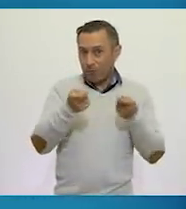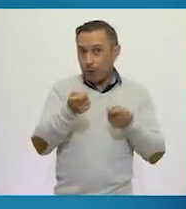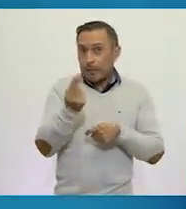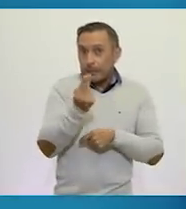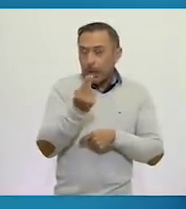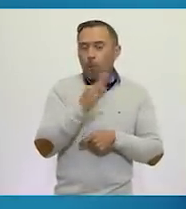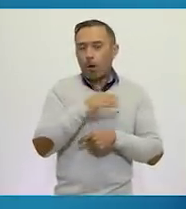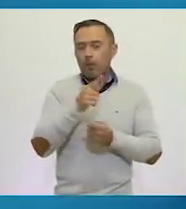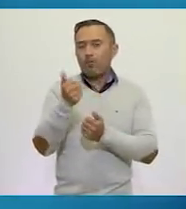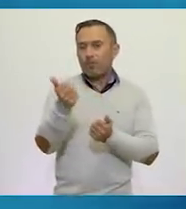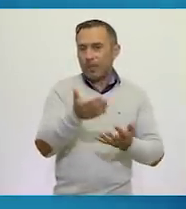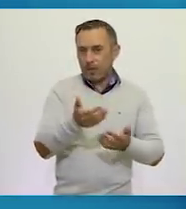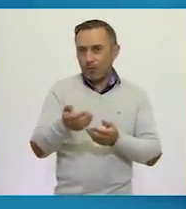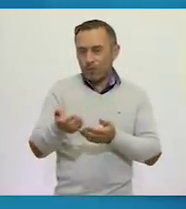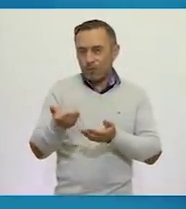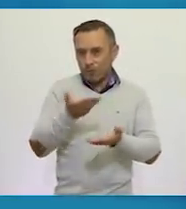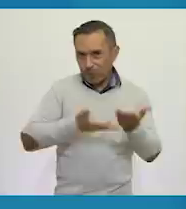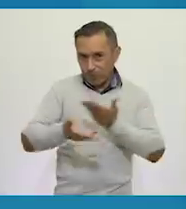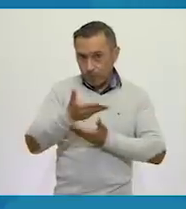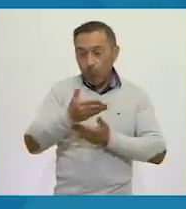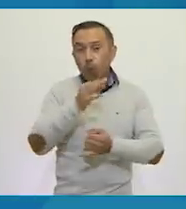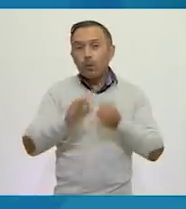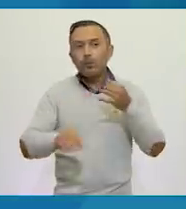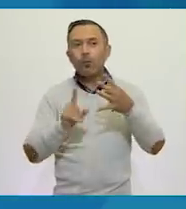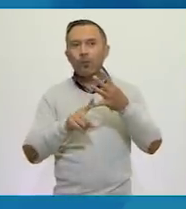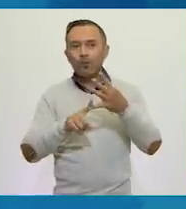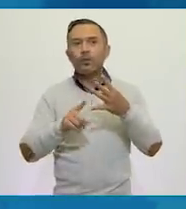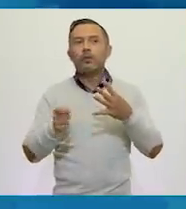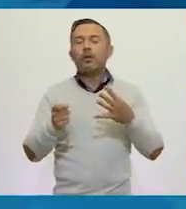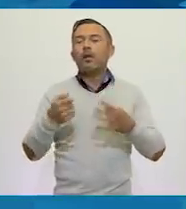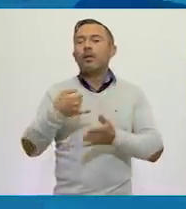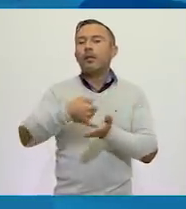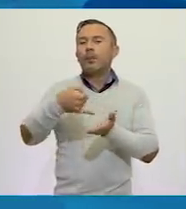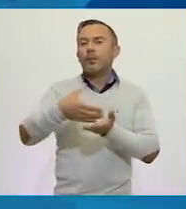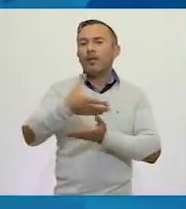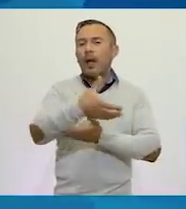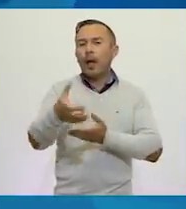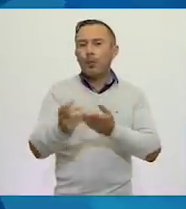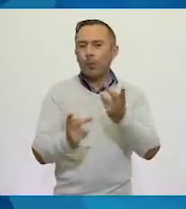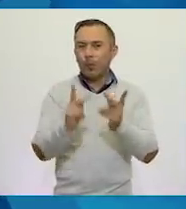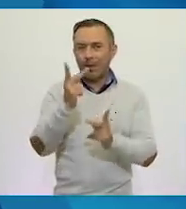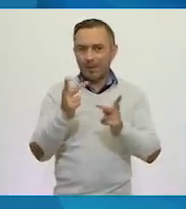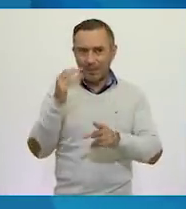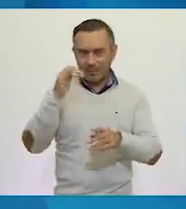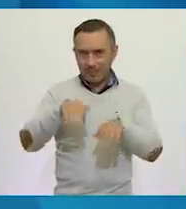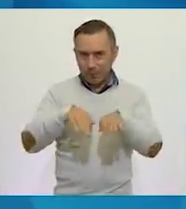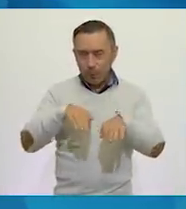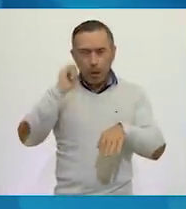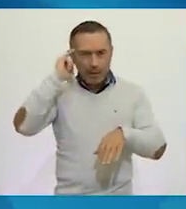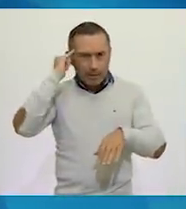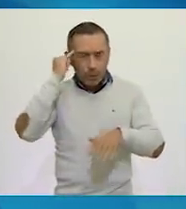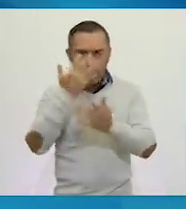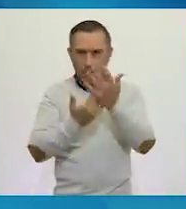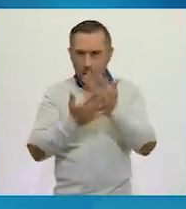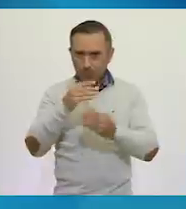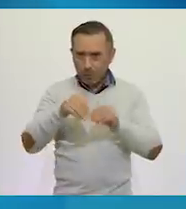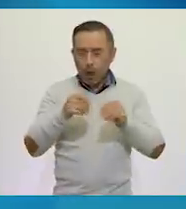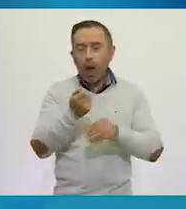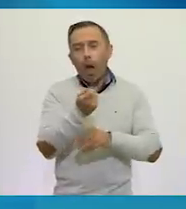último estaban los campesinos y artesanos. Ellos vivían en barrios y tenían diferentes oficios. Algunos se dedicaban a